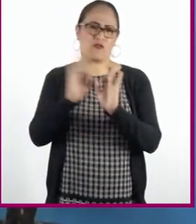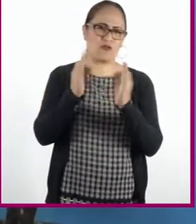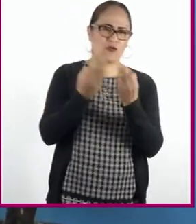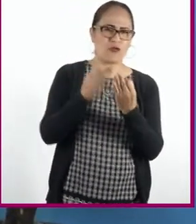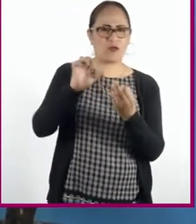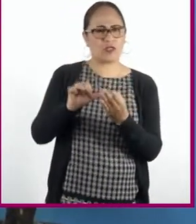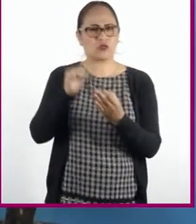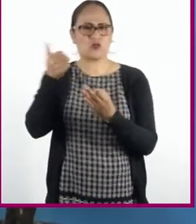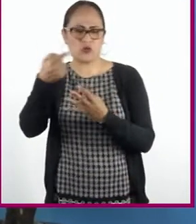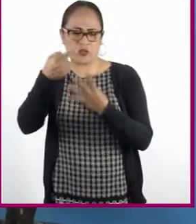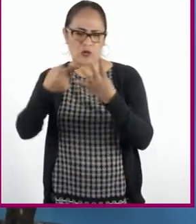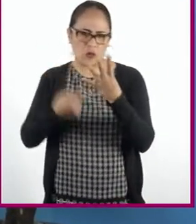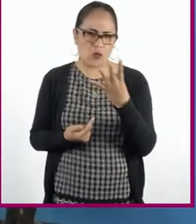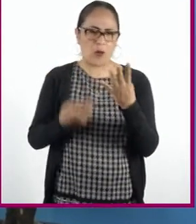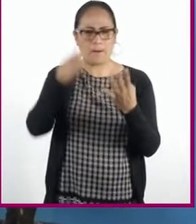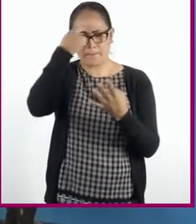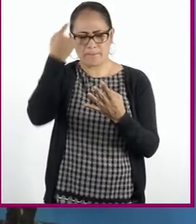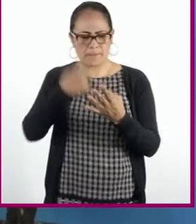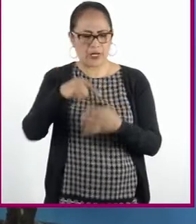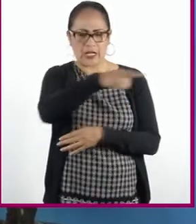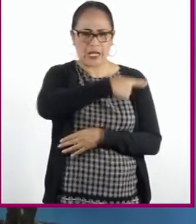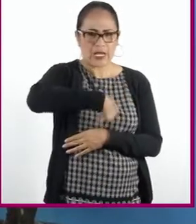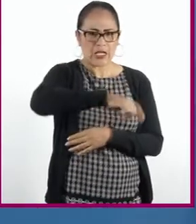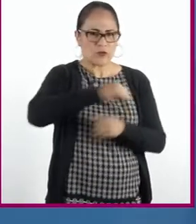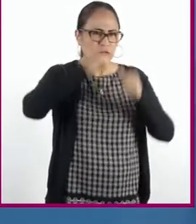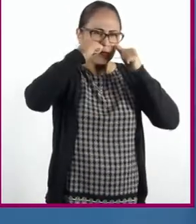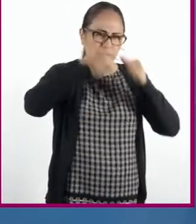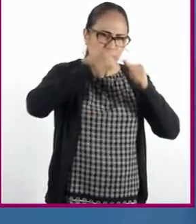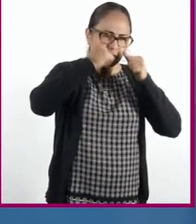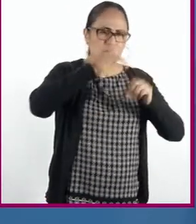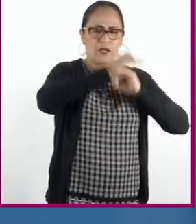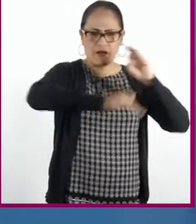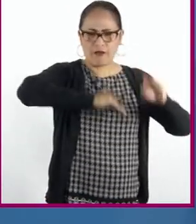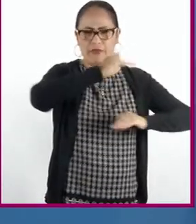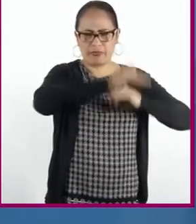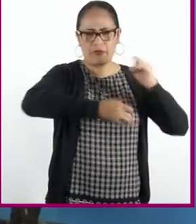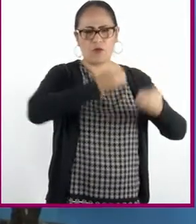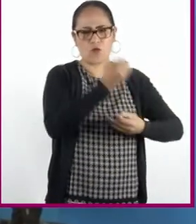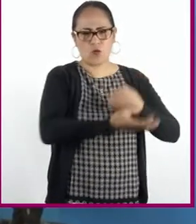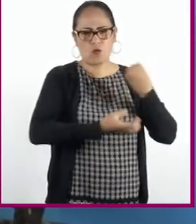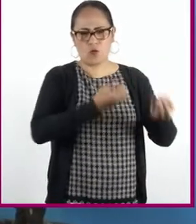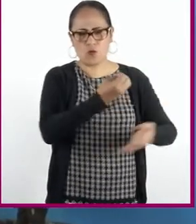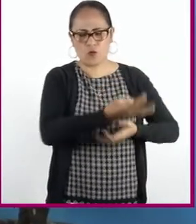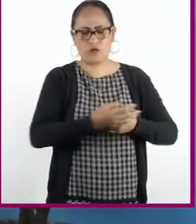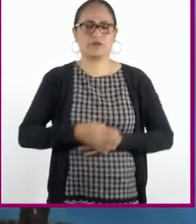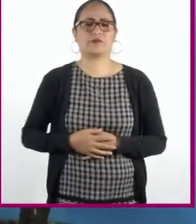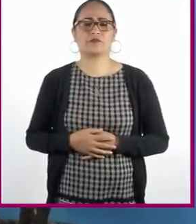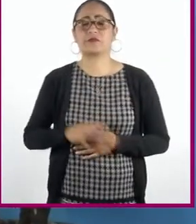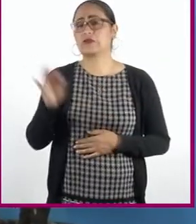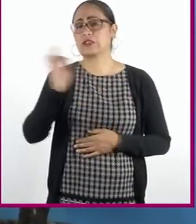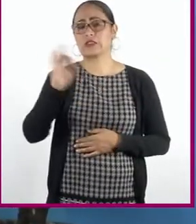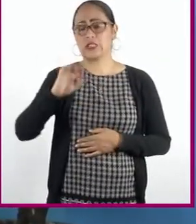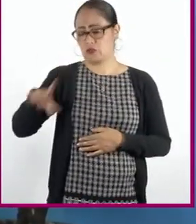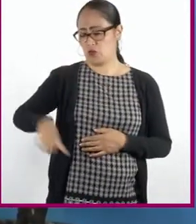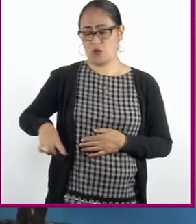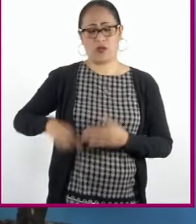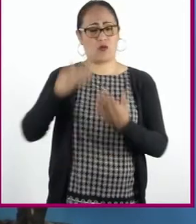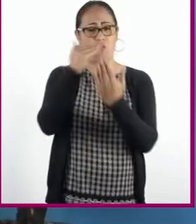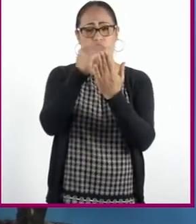que tengan en cuenta el interés superior de la infancia. Las medidas o la falta de medidas de los